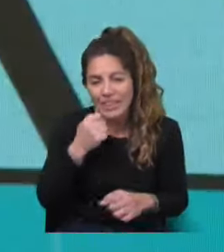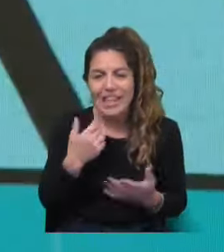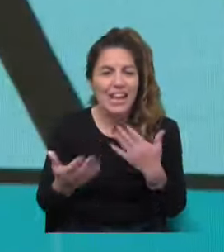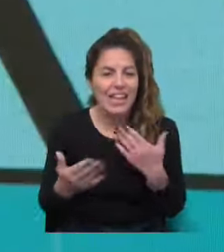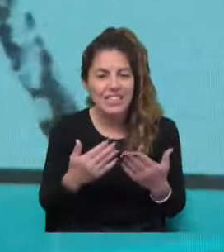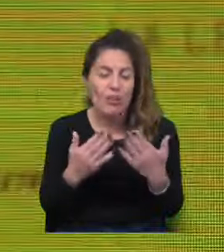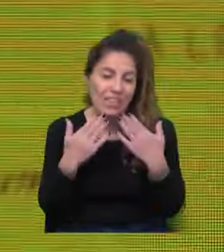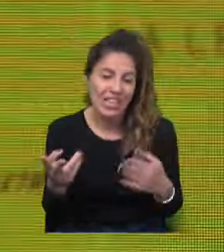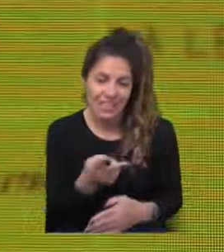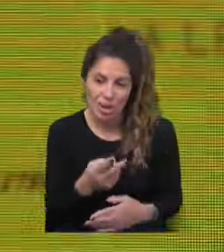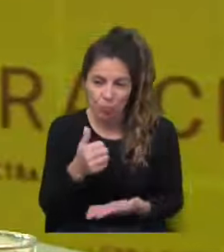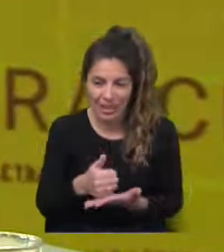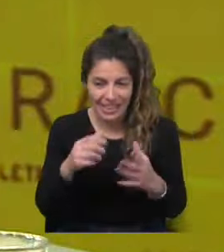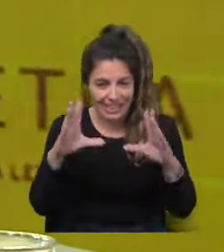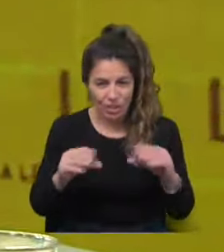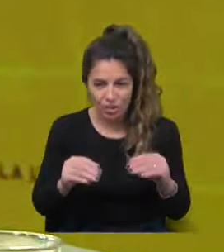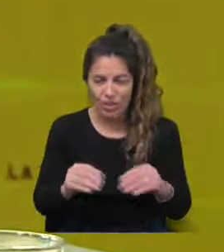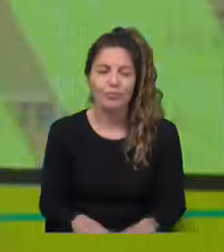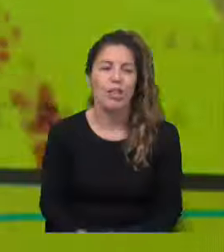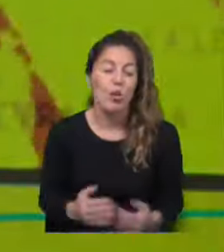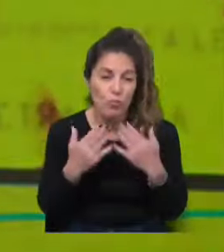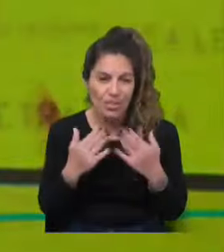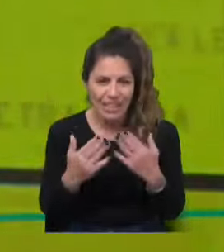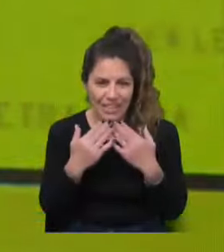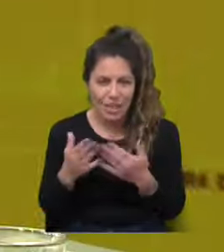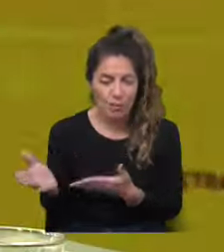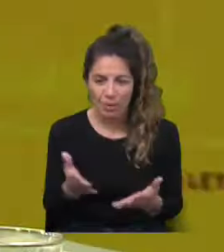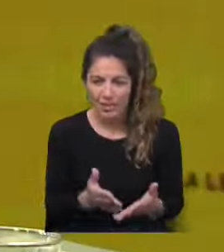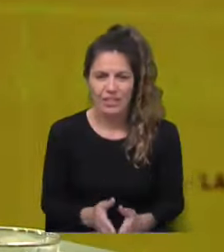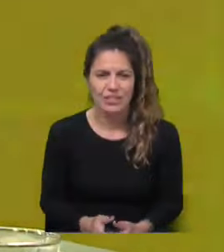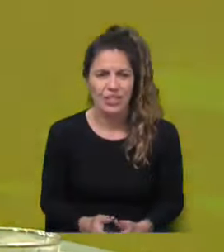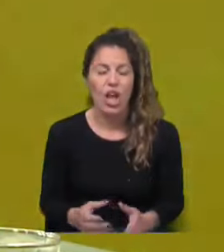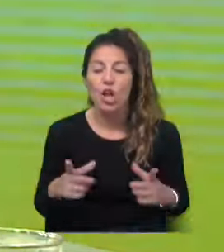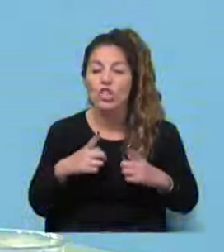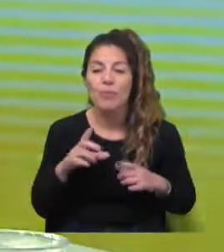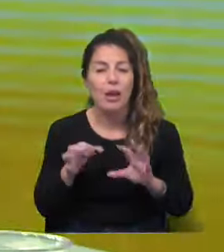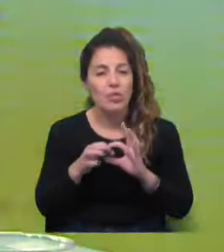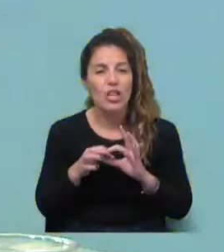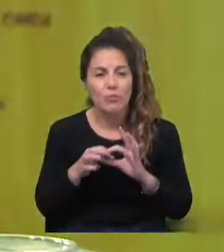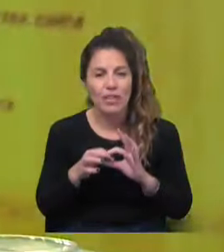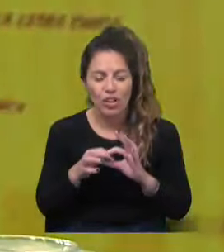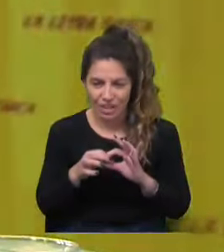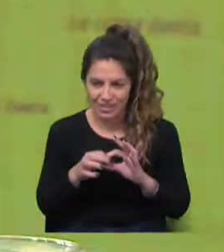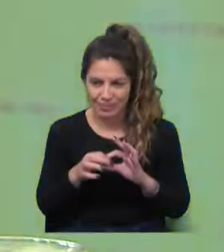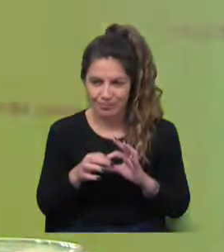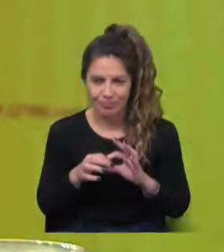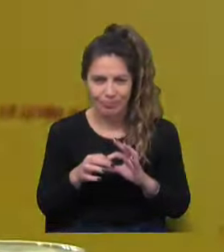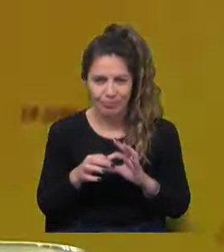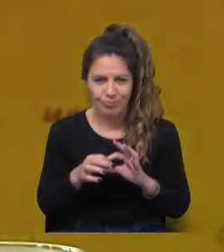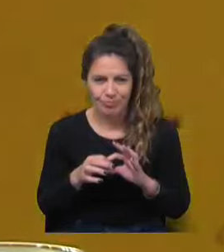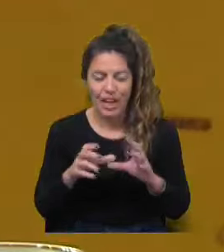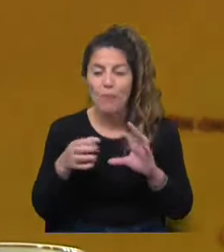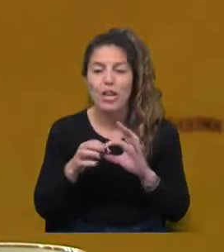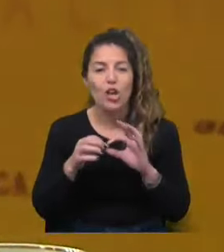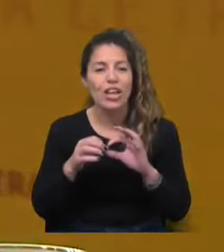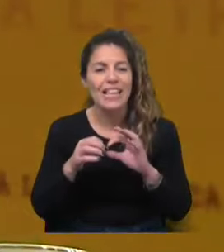Preve, muchísimas gracias a ambos por estar esta noche. No, muchísimas gracias. Gracias a usted por la invitación y los esperamos el miércoles con Lucas en Salto. El miércoles de noche en el